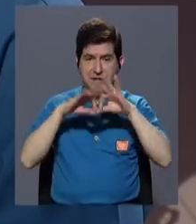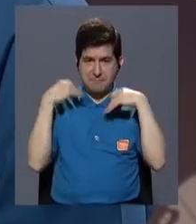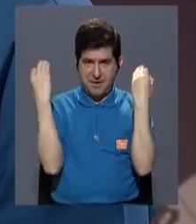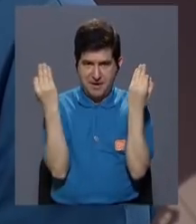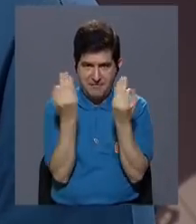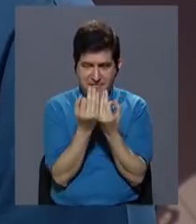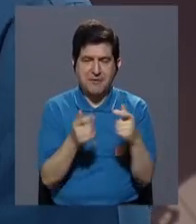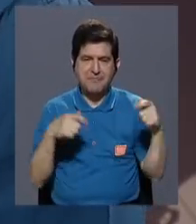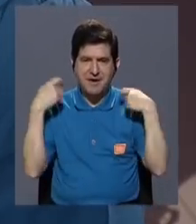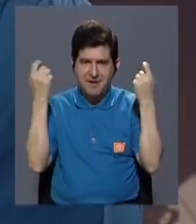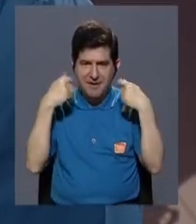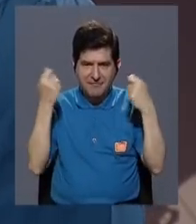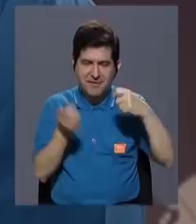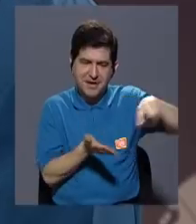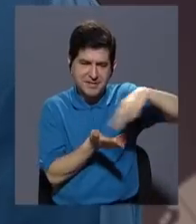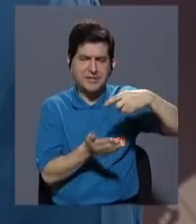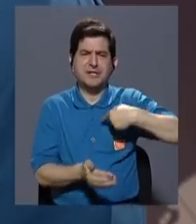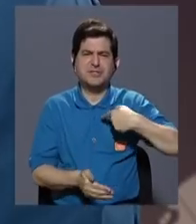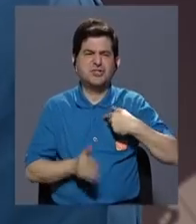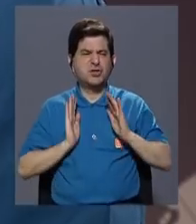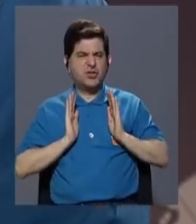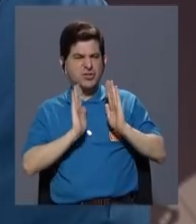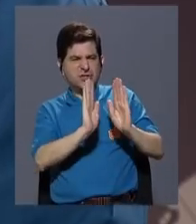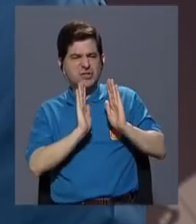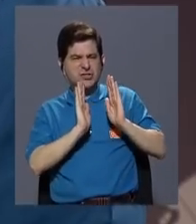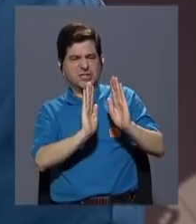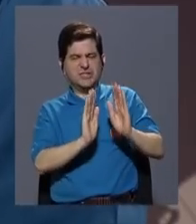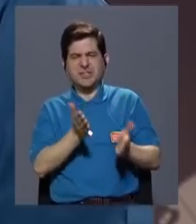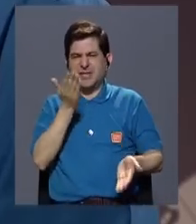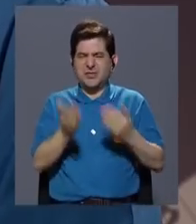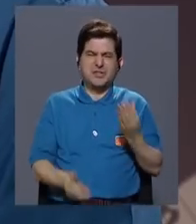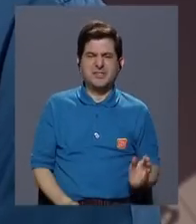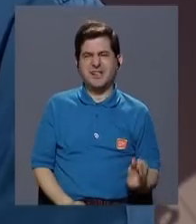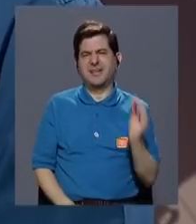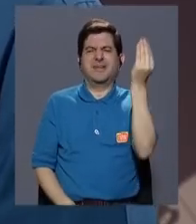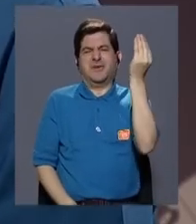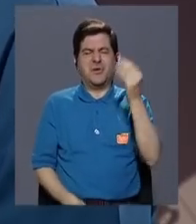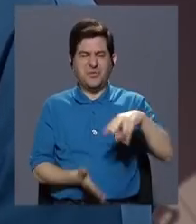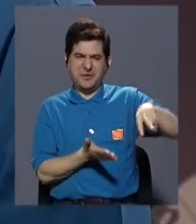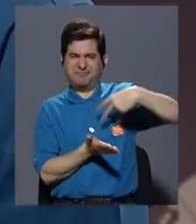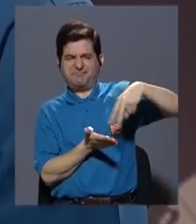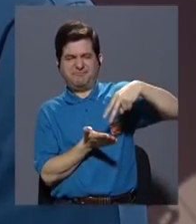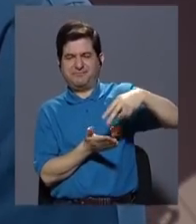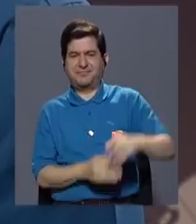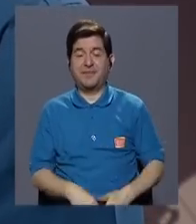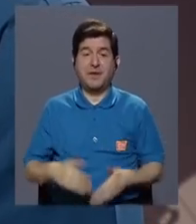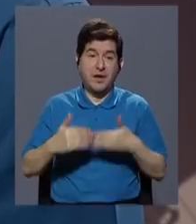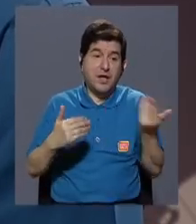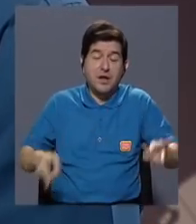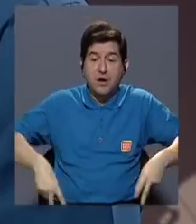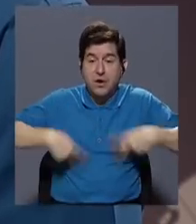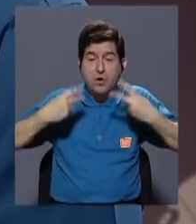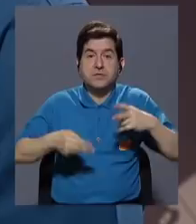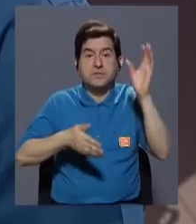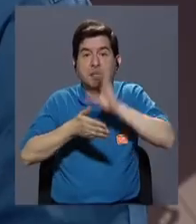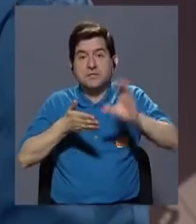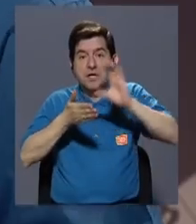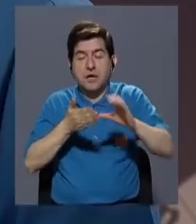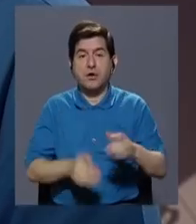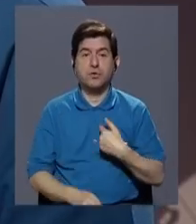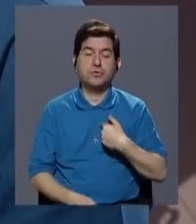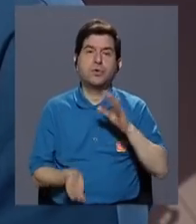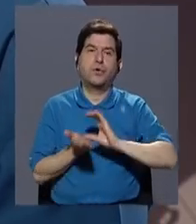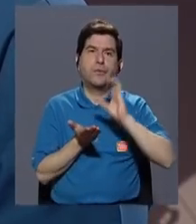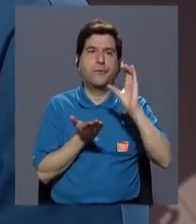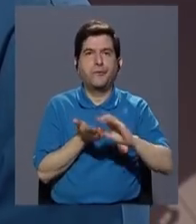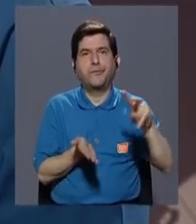familiares había baile yo por mucho tiempo tuve como el rechazo digamos un rechazo medio adolescente al baile y por cosas de la vida en la secundaria me tocó